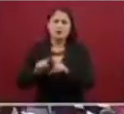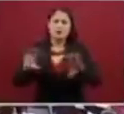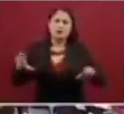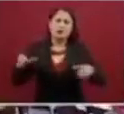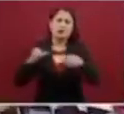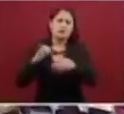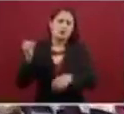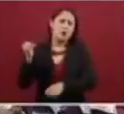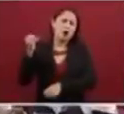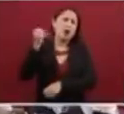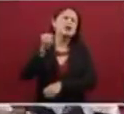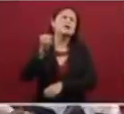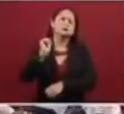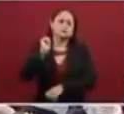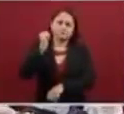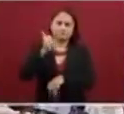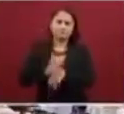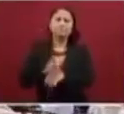país.